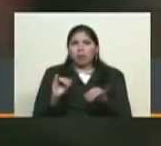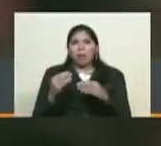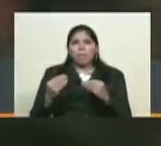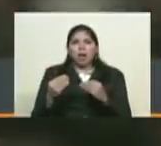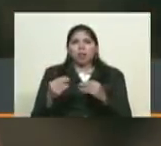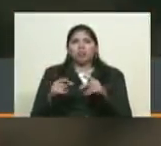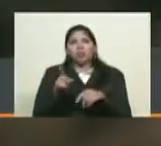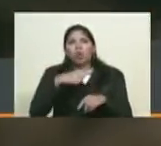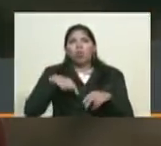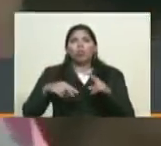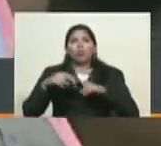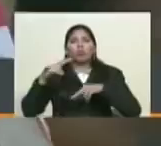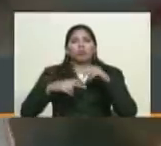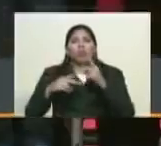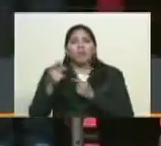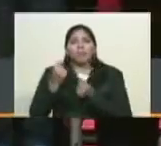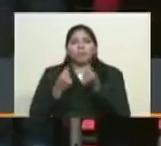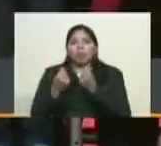económica.